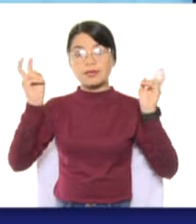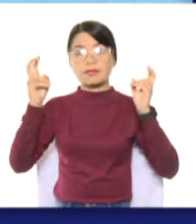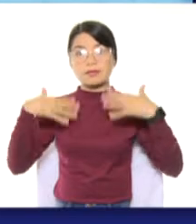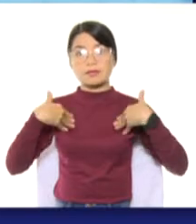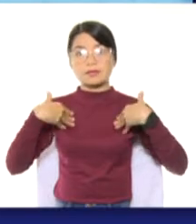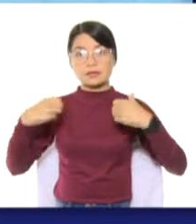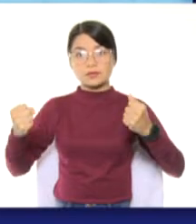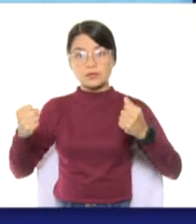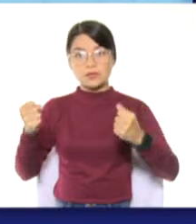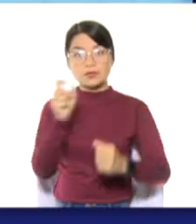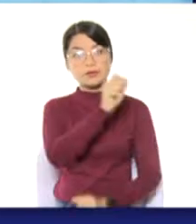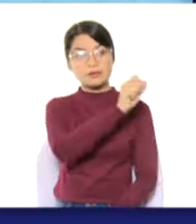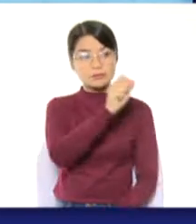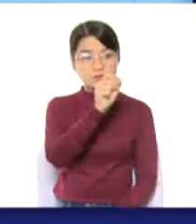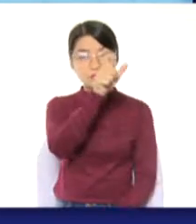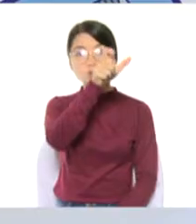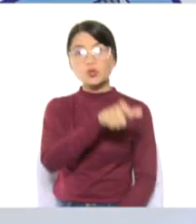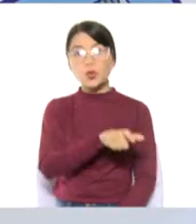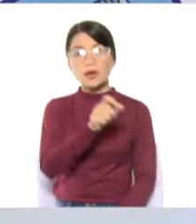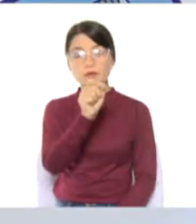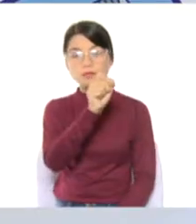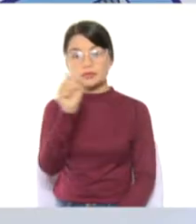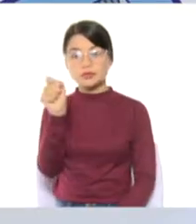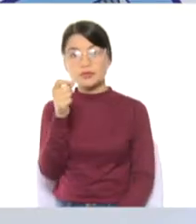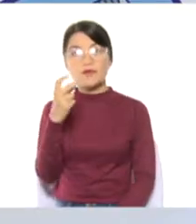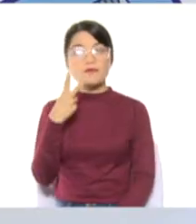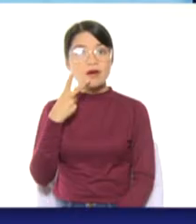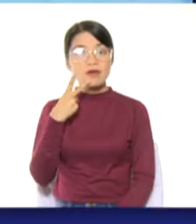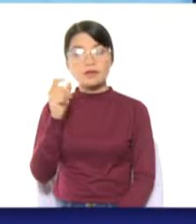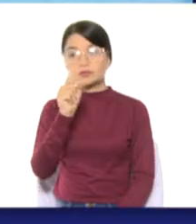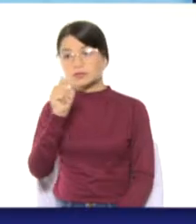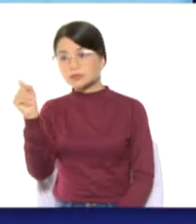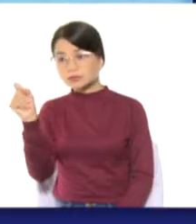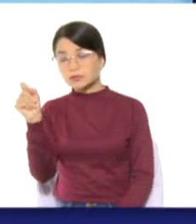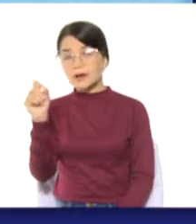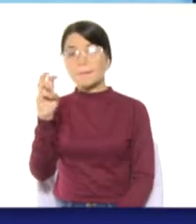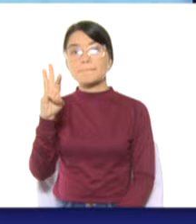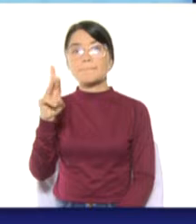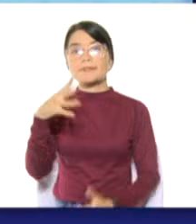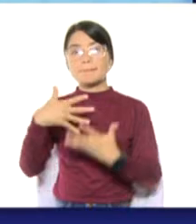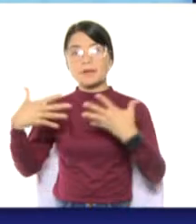que es sumamente importante. Vamos con lo que sería en todo caso